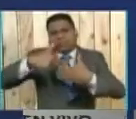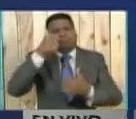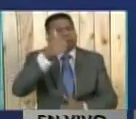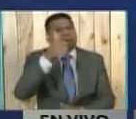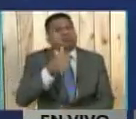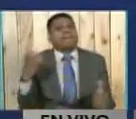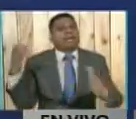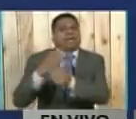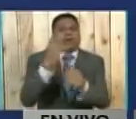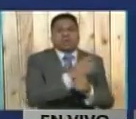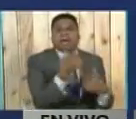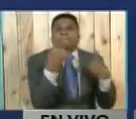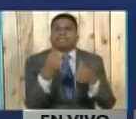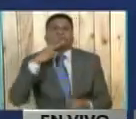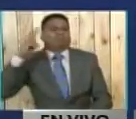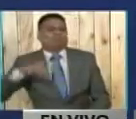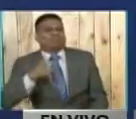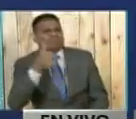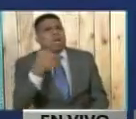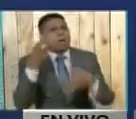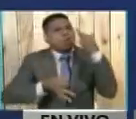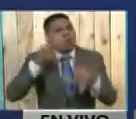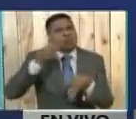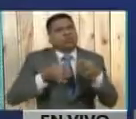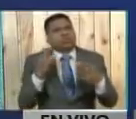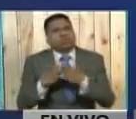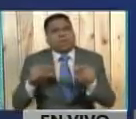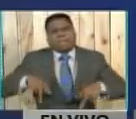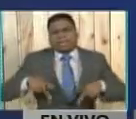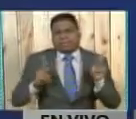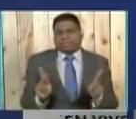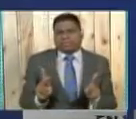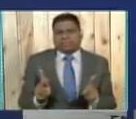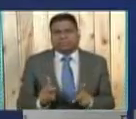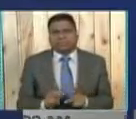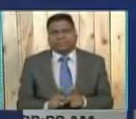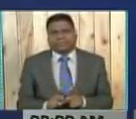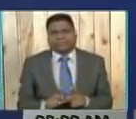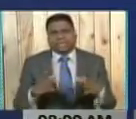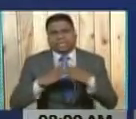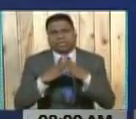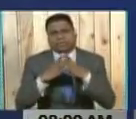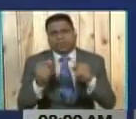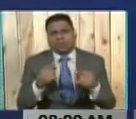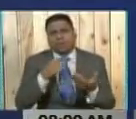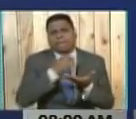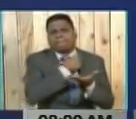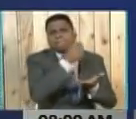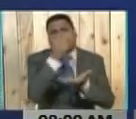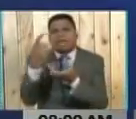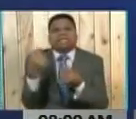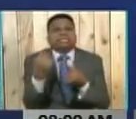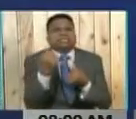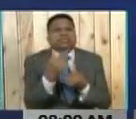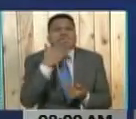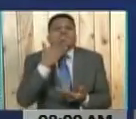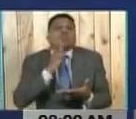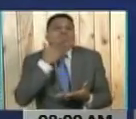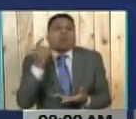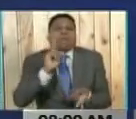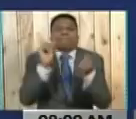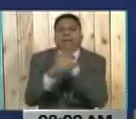lograr precios realistas y justos que permitan las inversiones para reponer los inventarios,